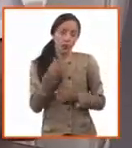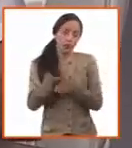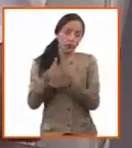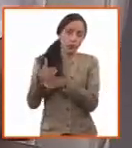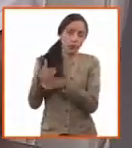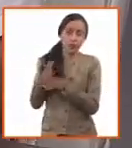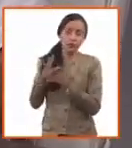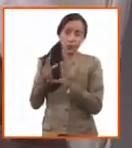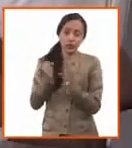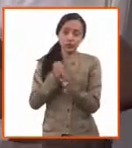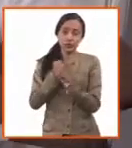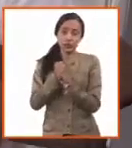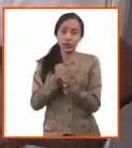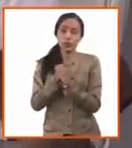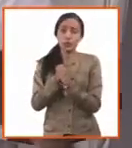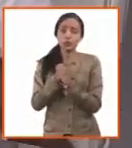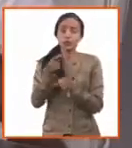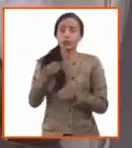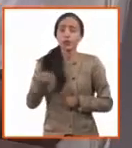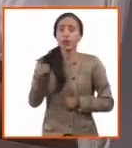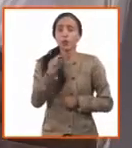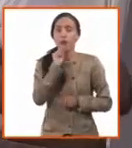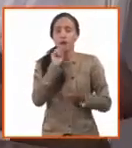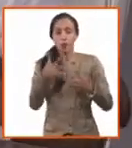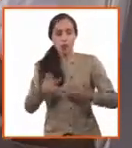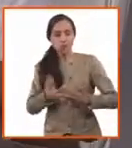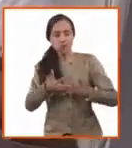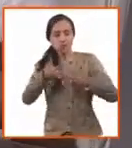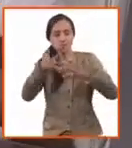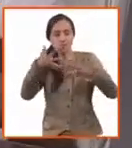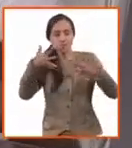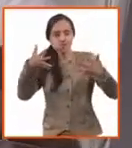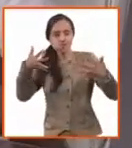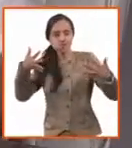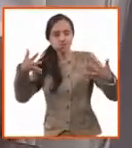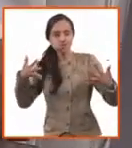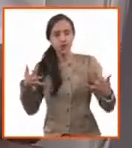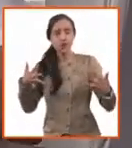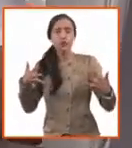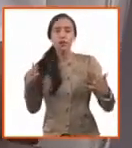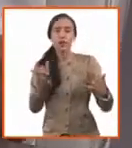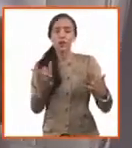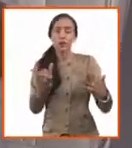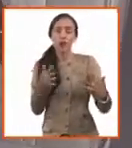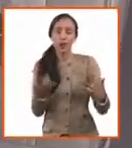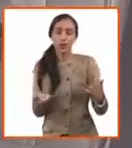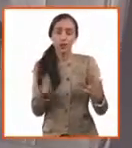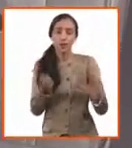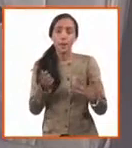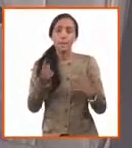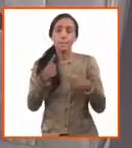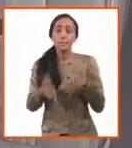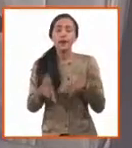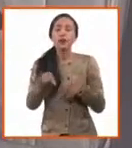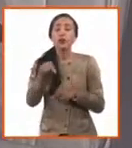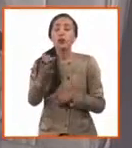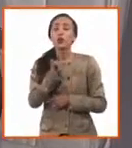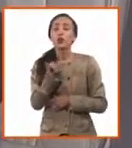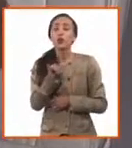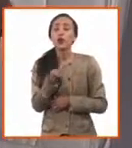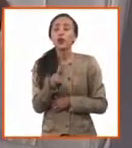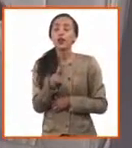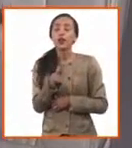que se pueden acumular que generan esas separaciones generan es ajena si estás en las relaciones la gente no entonces hay una